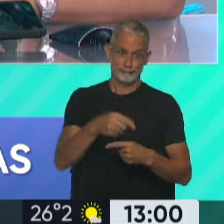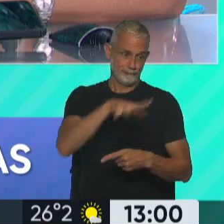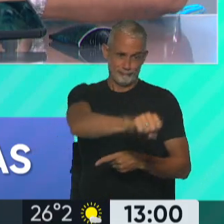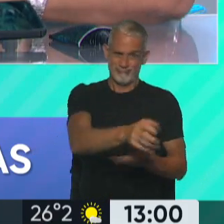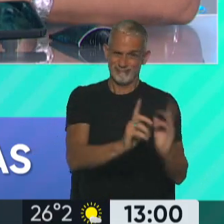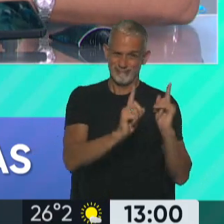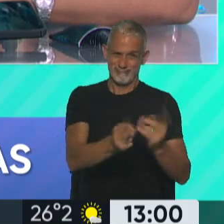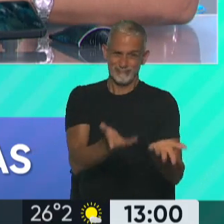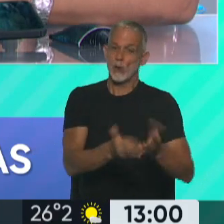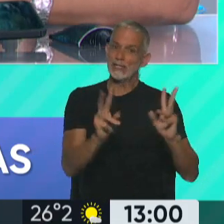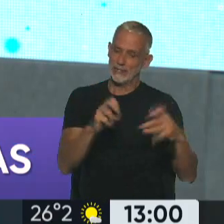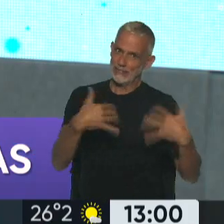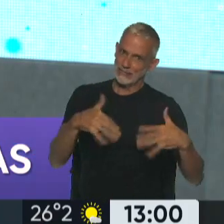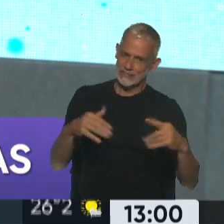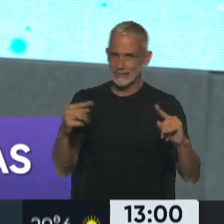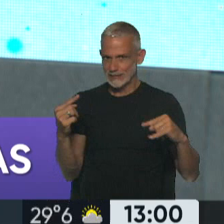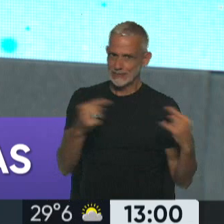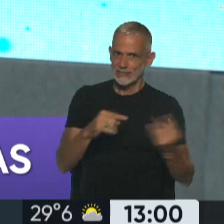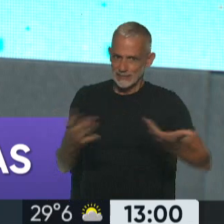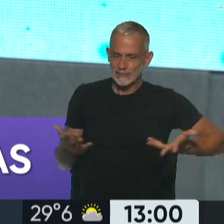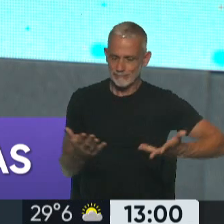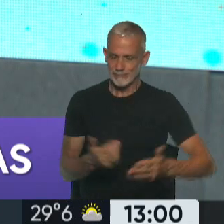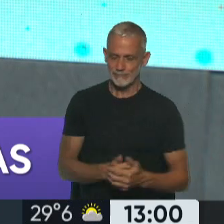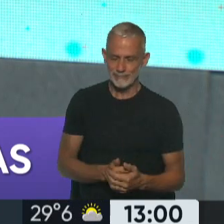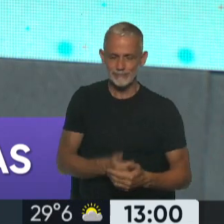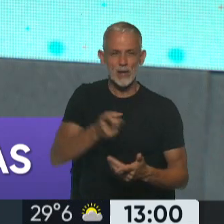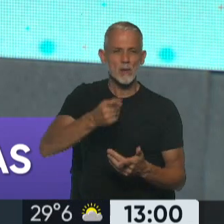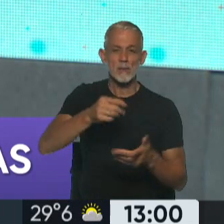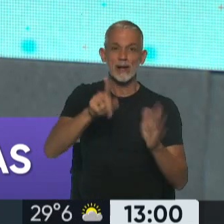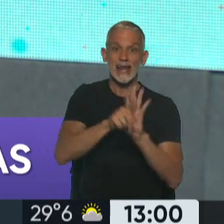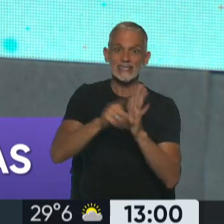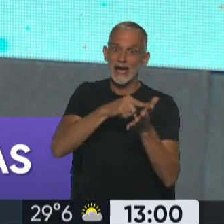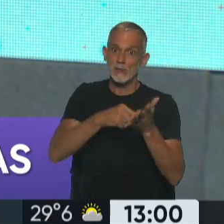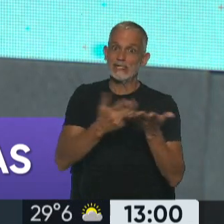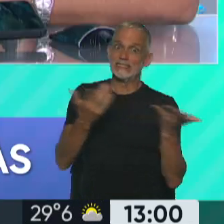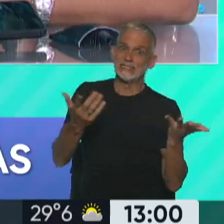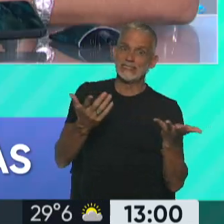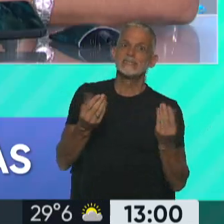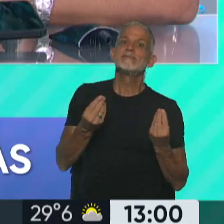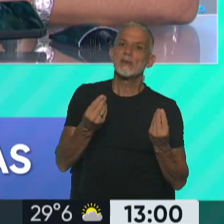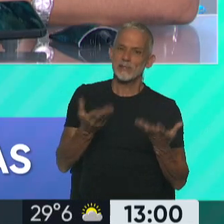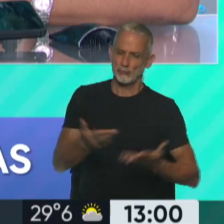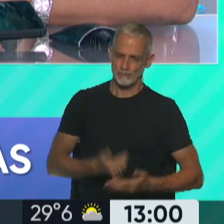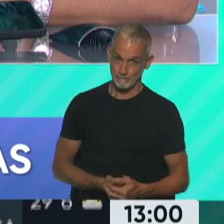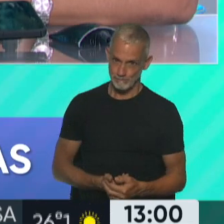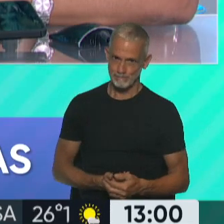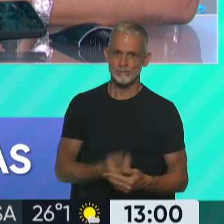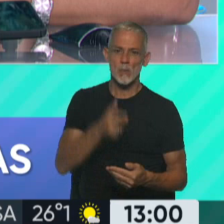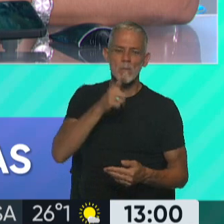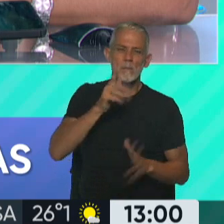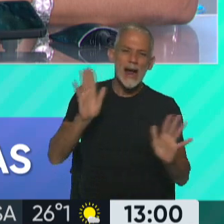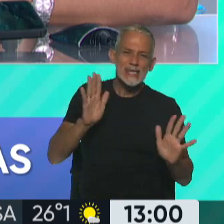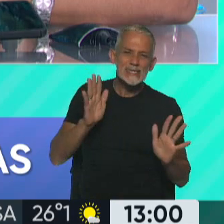Y Un tema controvertido y que está más vigente que nunca, ¿no? Con la derogación de algunas de las leyes. Exactamente, porque pareciera que